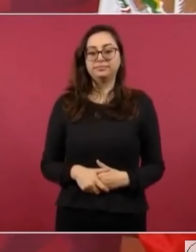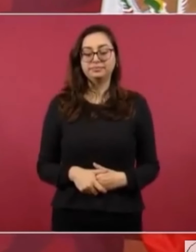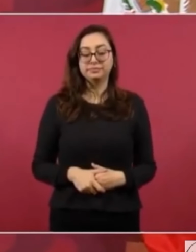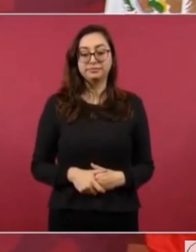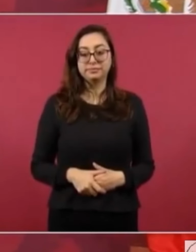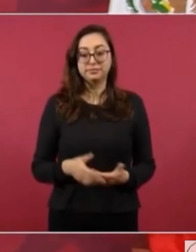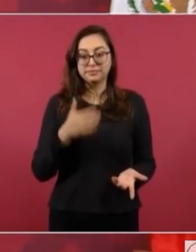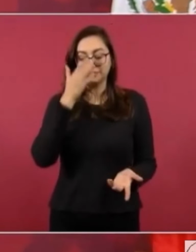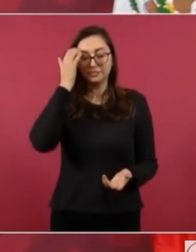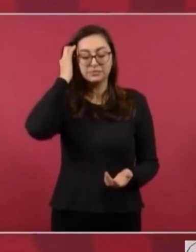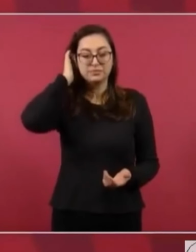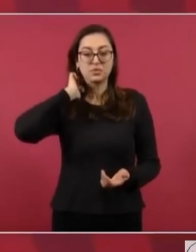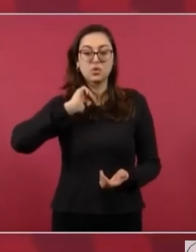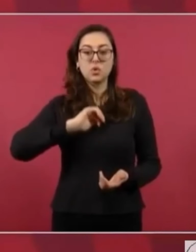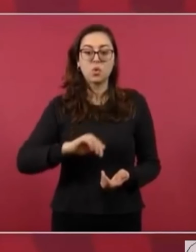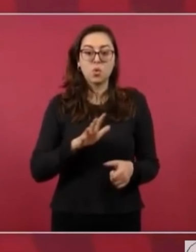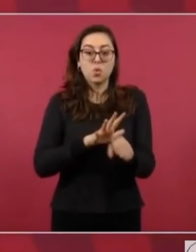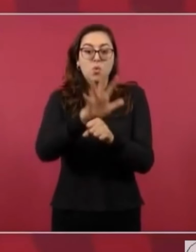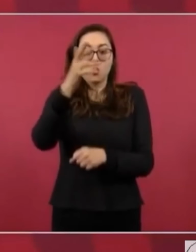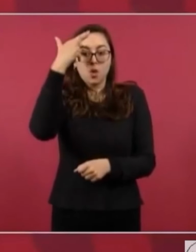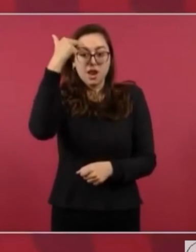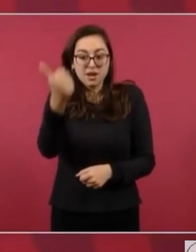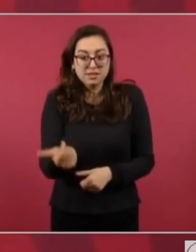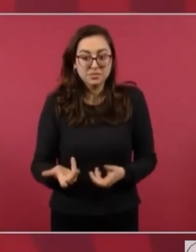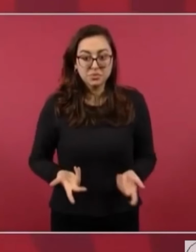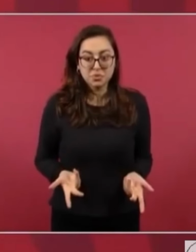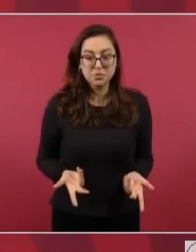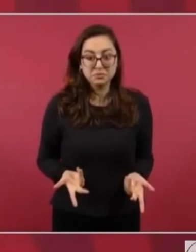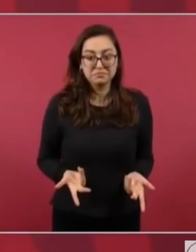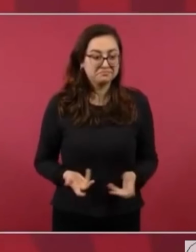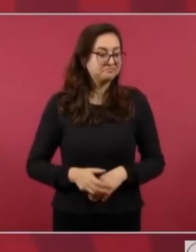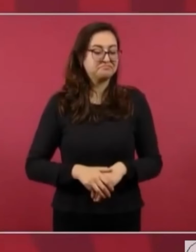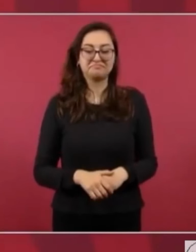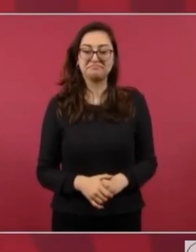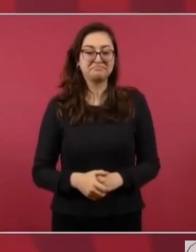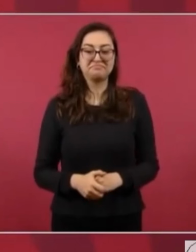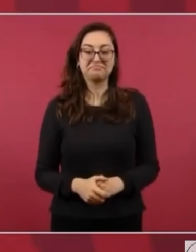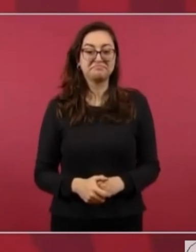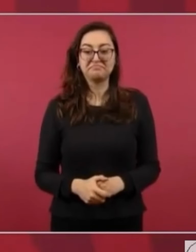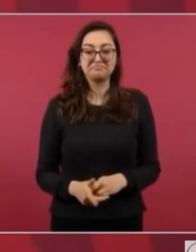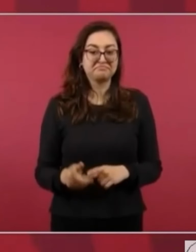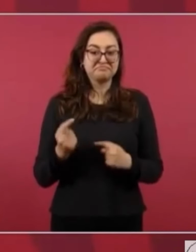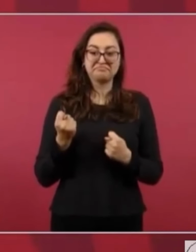y ni siquiera se enteraron